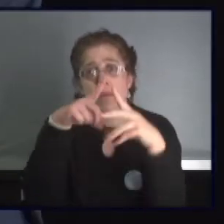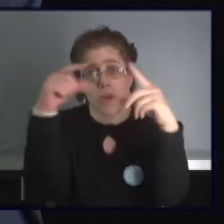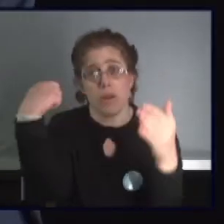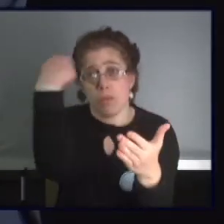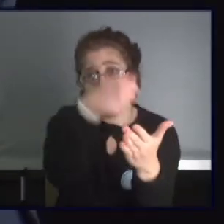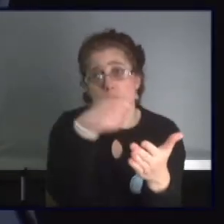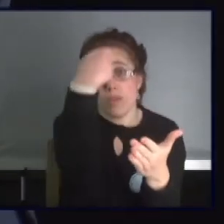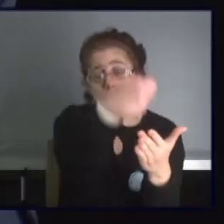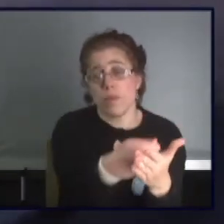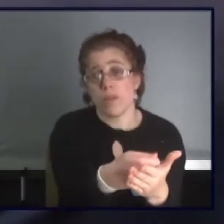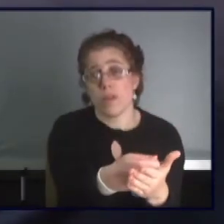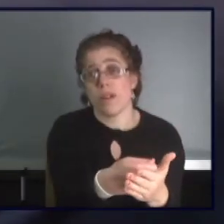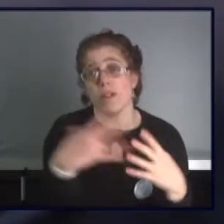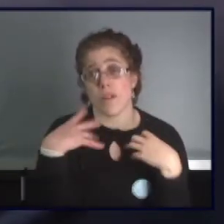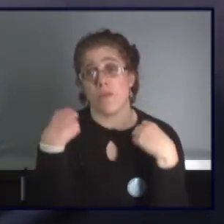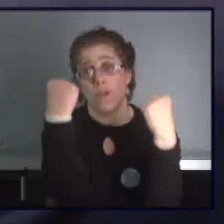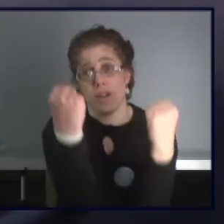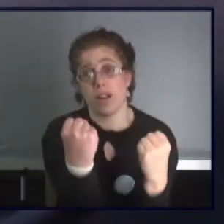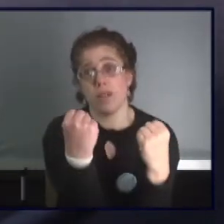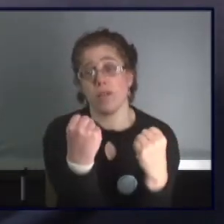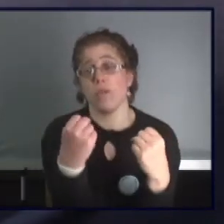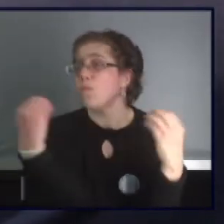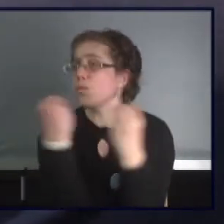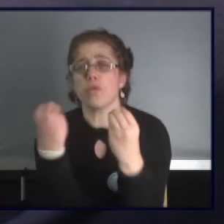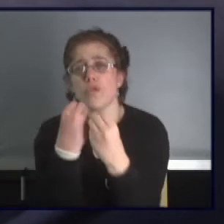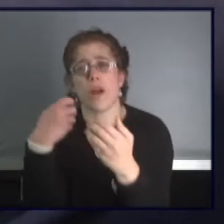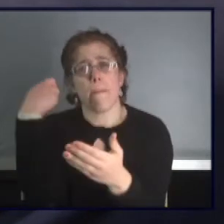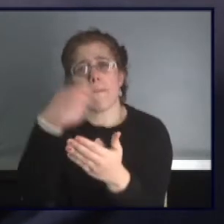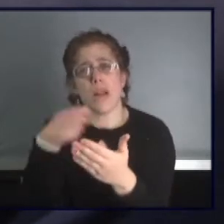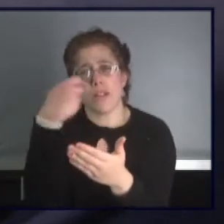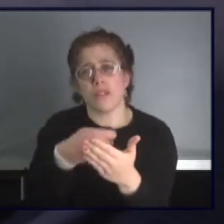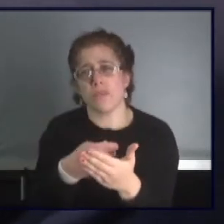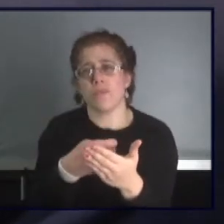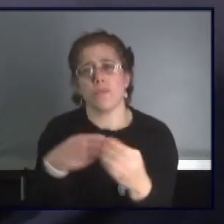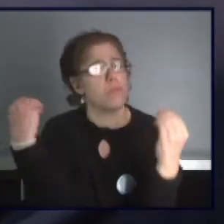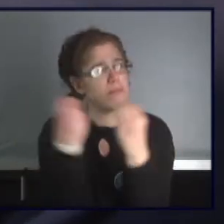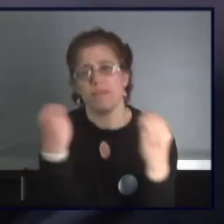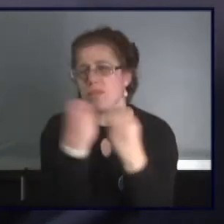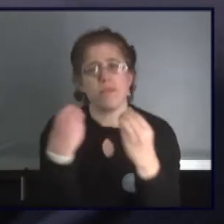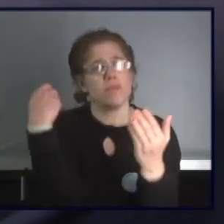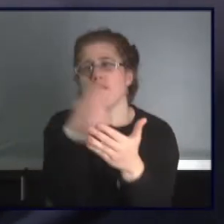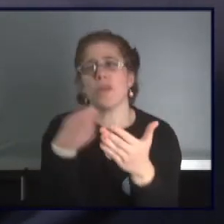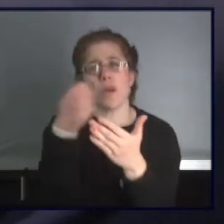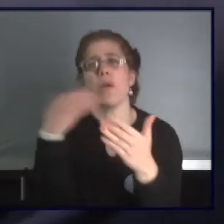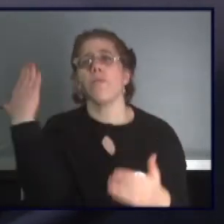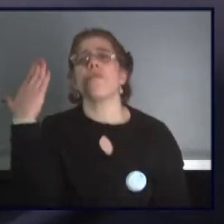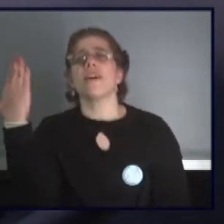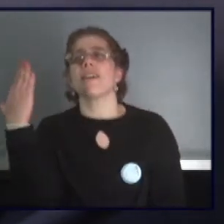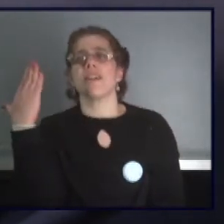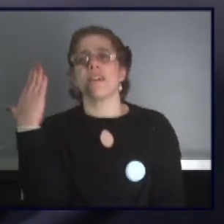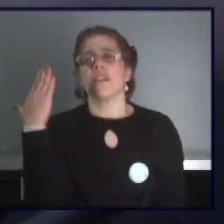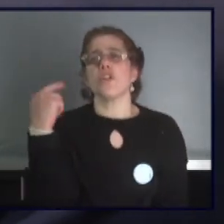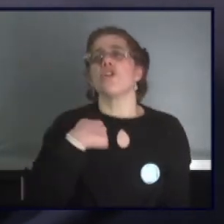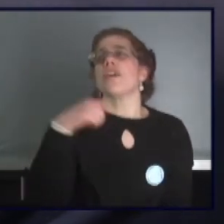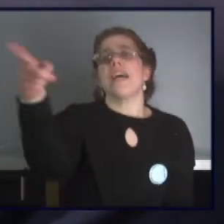volcados en salud es un montón de plata y sí que puede ser no pero yo lo que